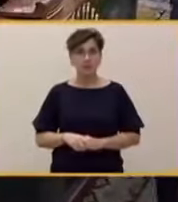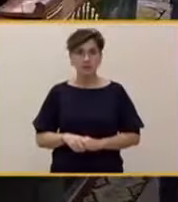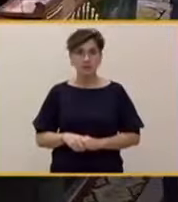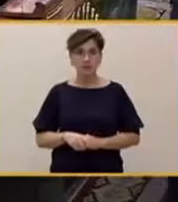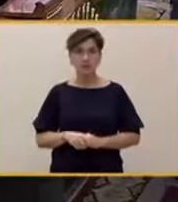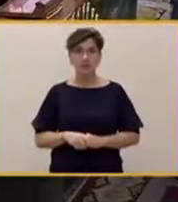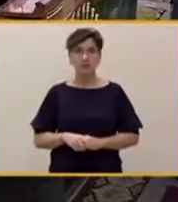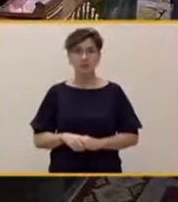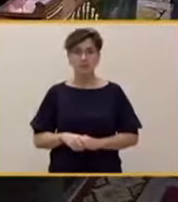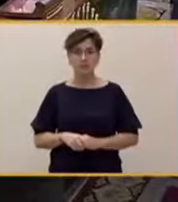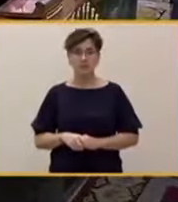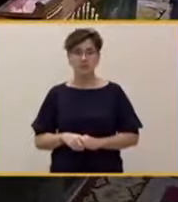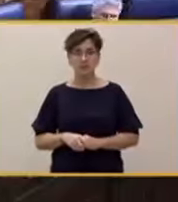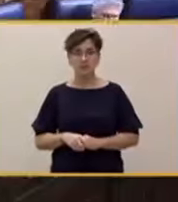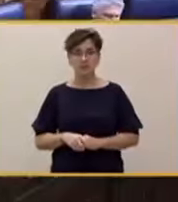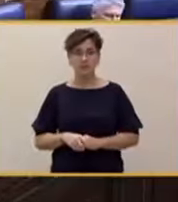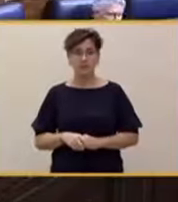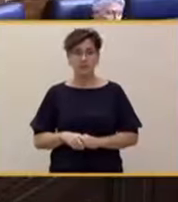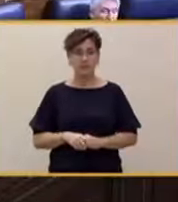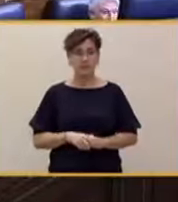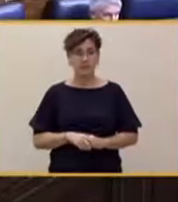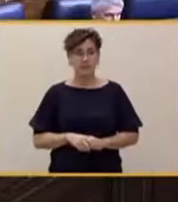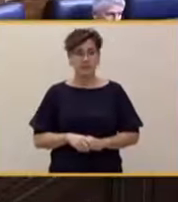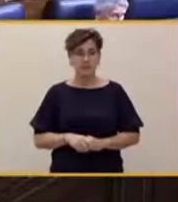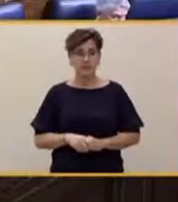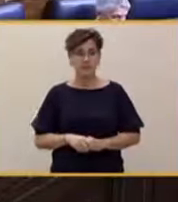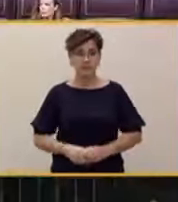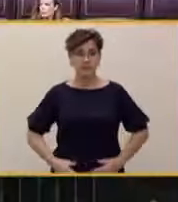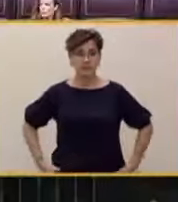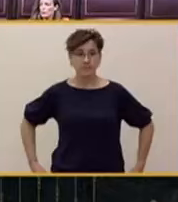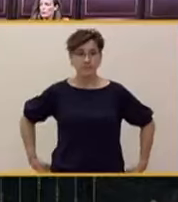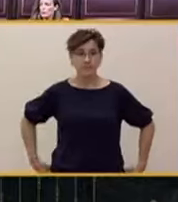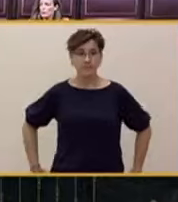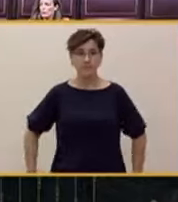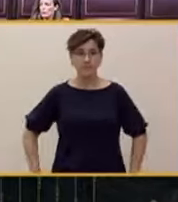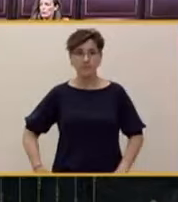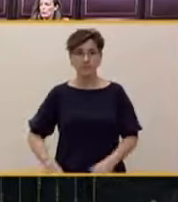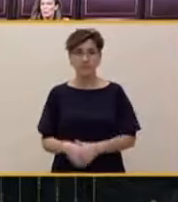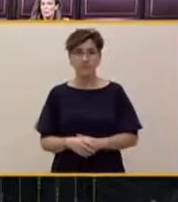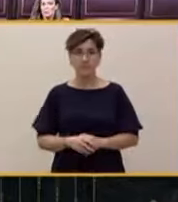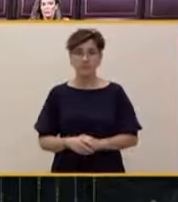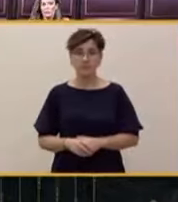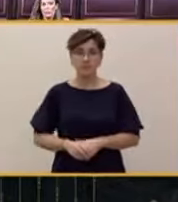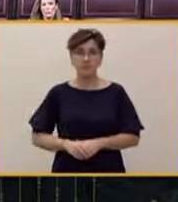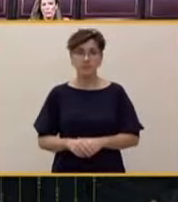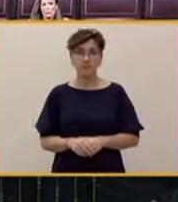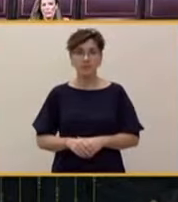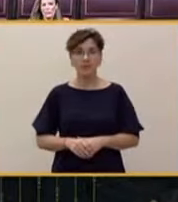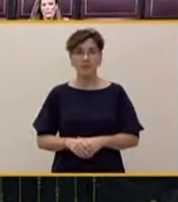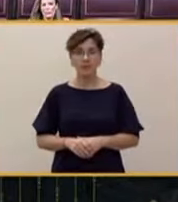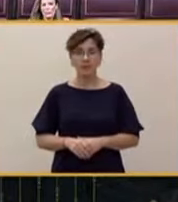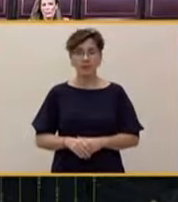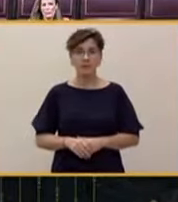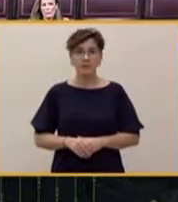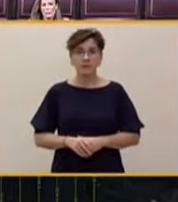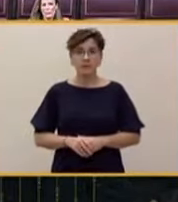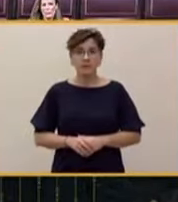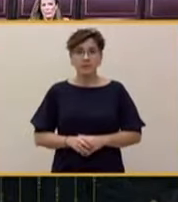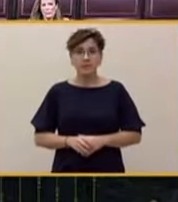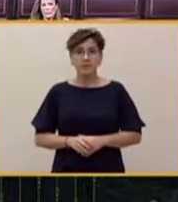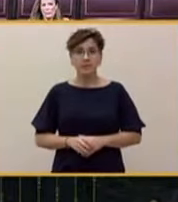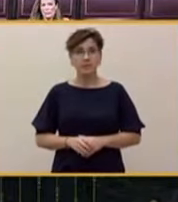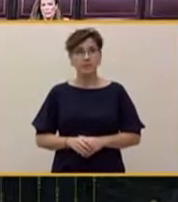saben, se la guarda para las cartas sobre Begoña Gómez. Ocurre después de lo que él llama ultraderecha haya intentado colocar a las familias en el centro del